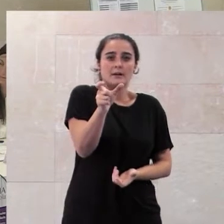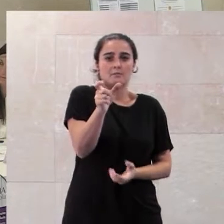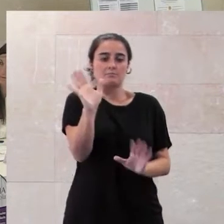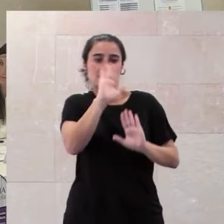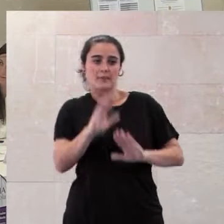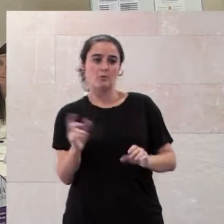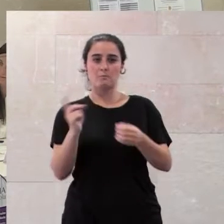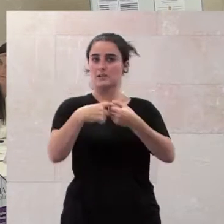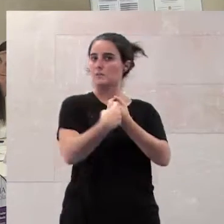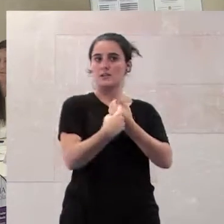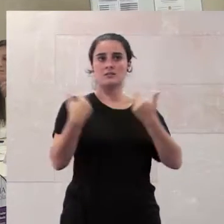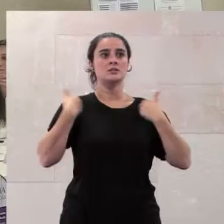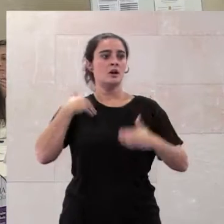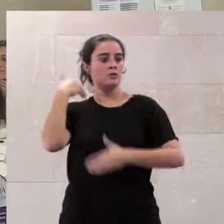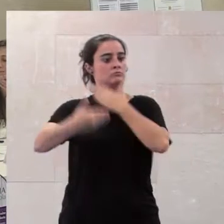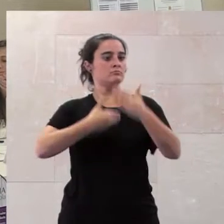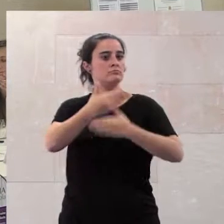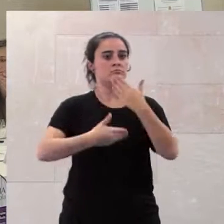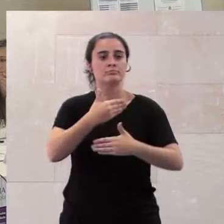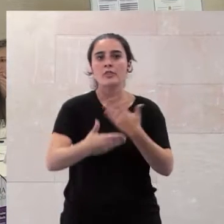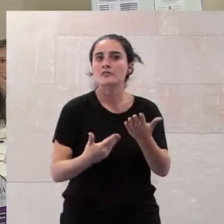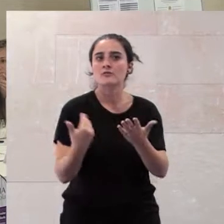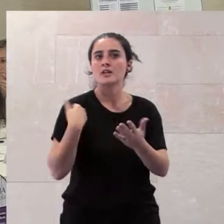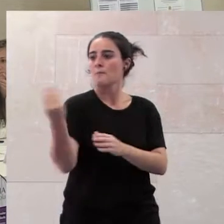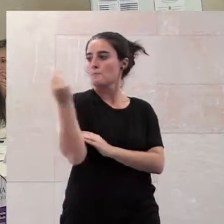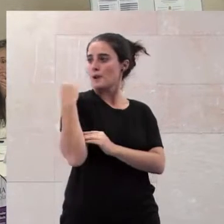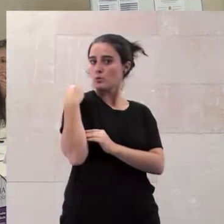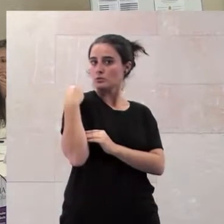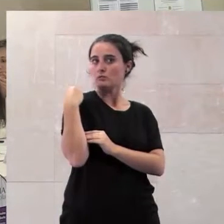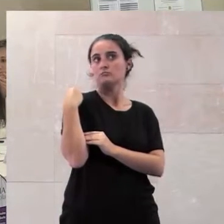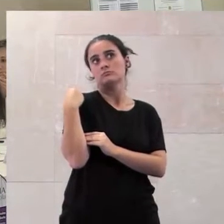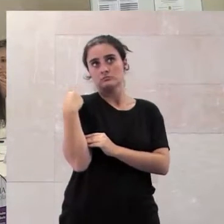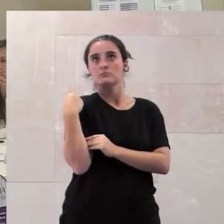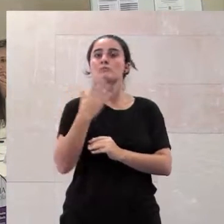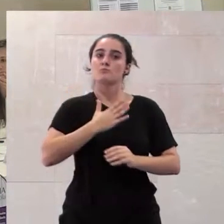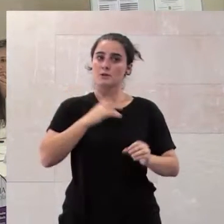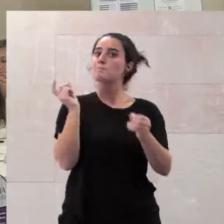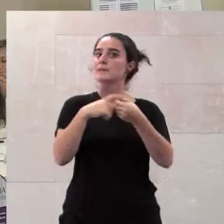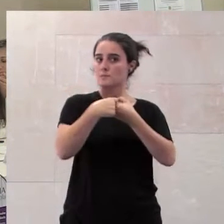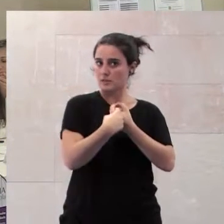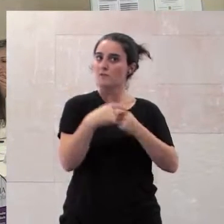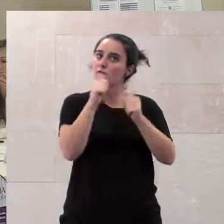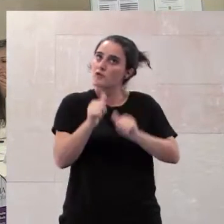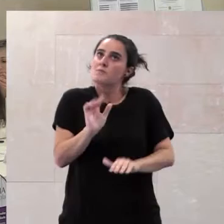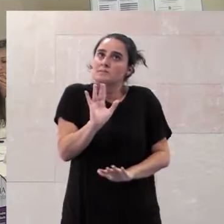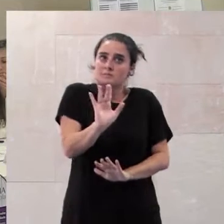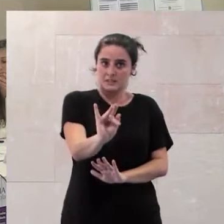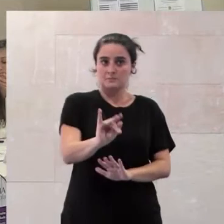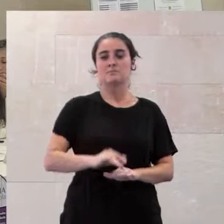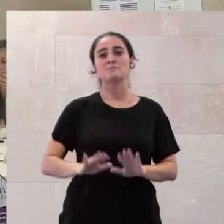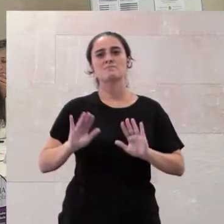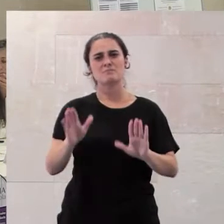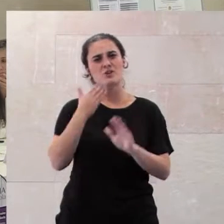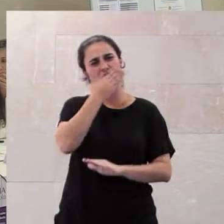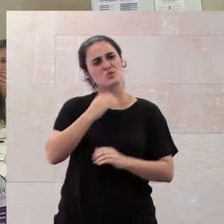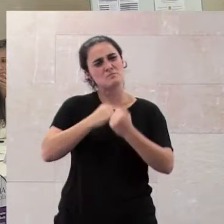participación enseguida se pone en marcha en cuanto se inicia cualquier proceso en el que se nos pregunta. Eso es una forma de participación, no digo que no, pero sí que las escuelas de